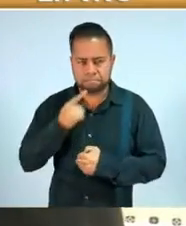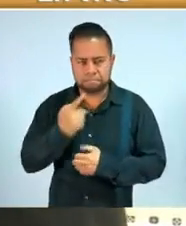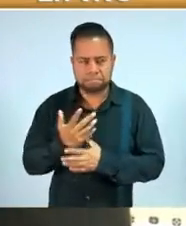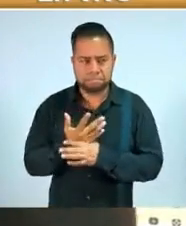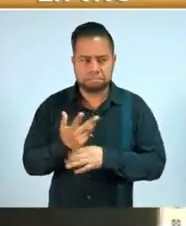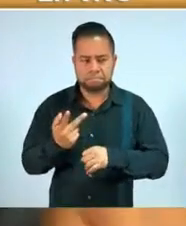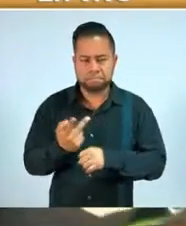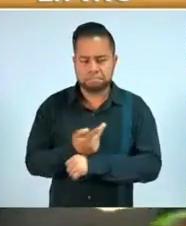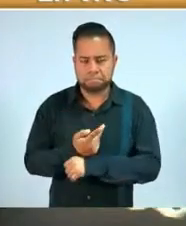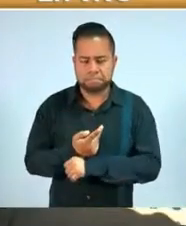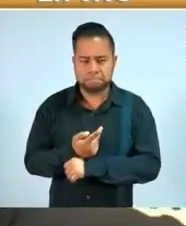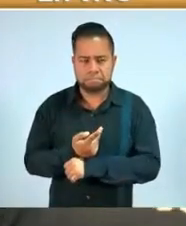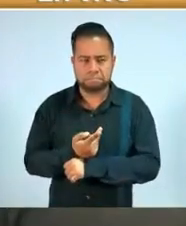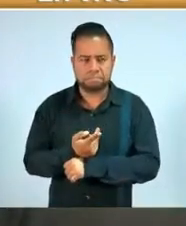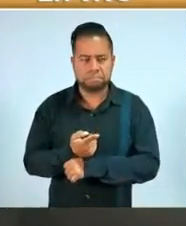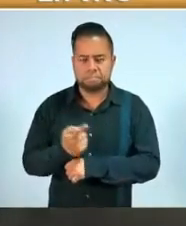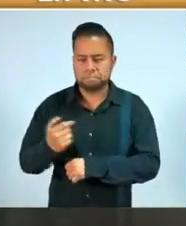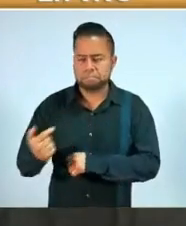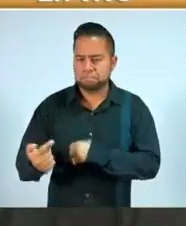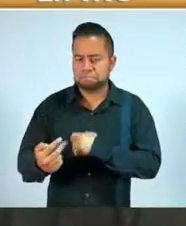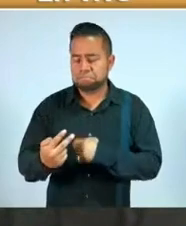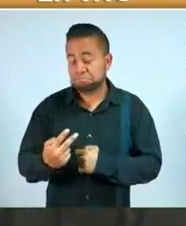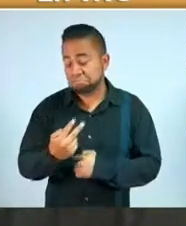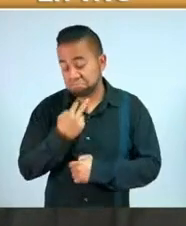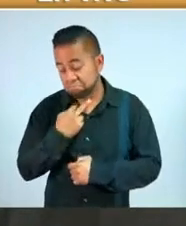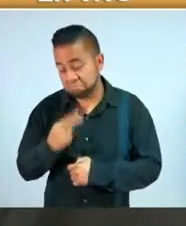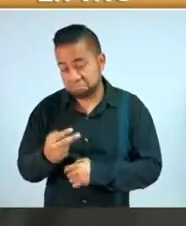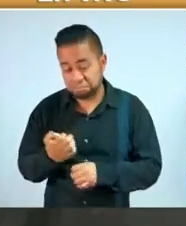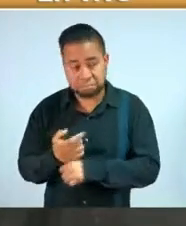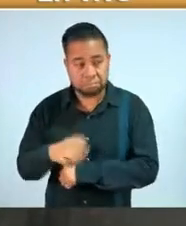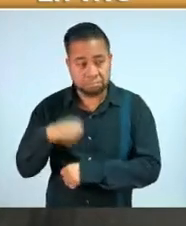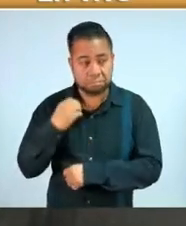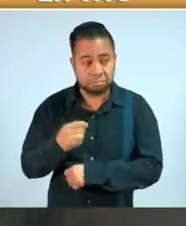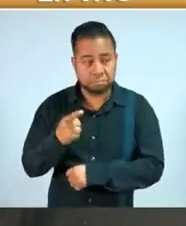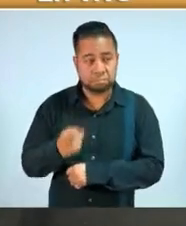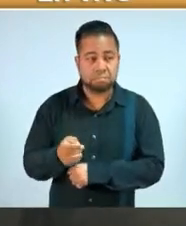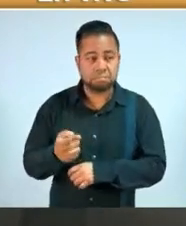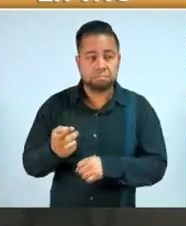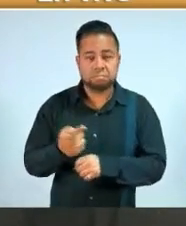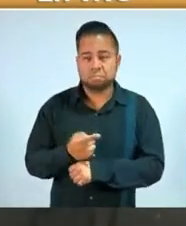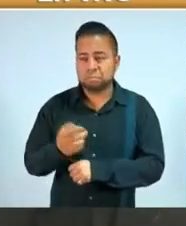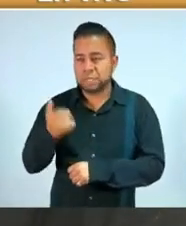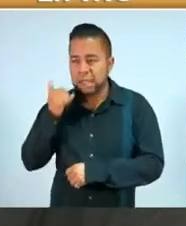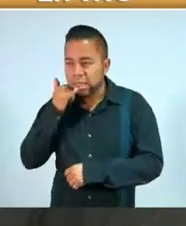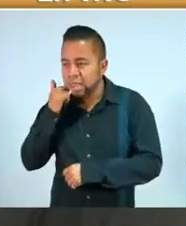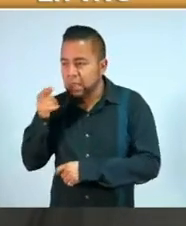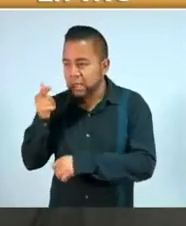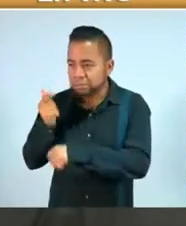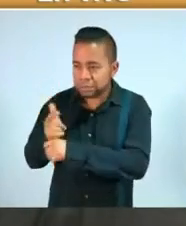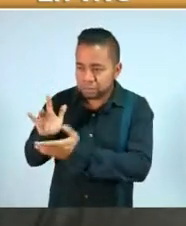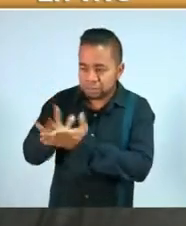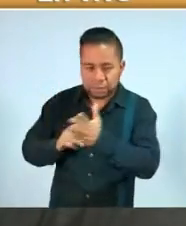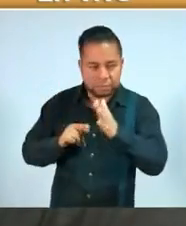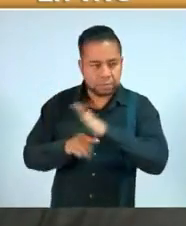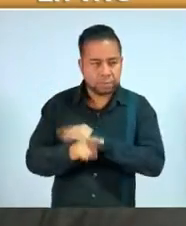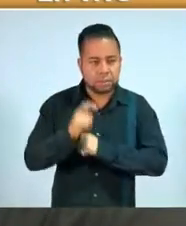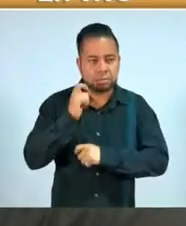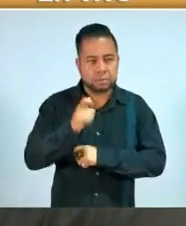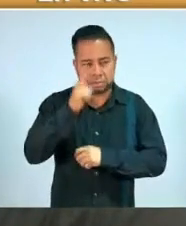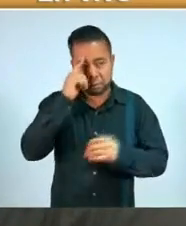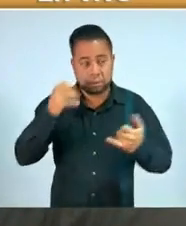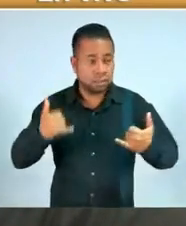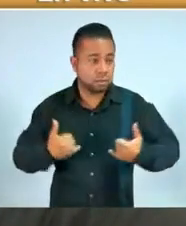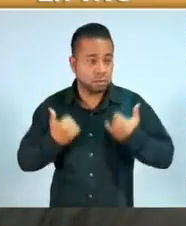caso de Halconeo, es algo que nos pega mucho en el Estado. El halconeo es una de las situaciones que muchas veces es pagado lo que es a los